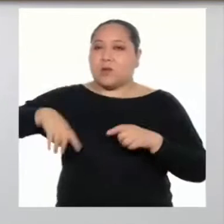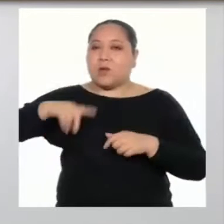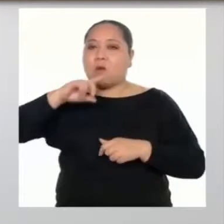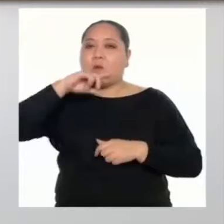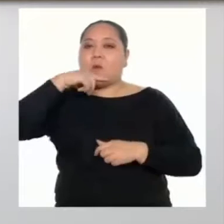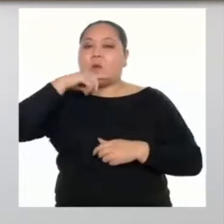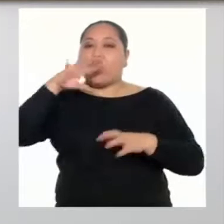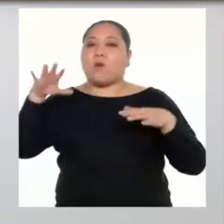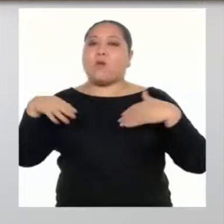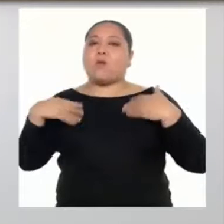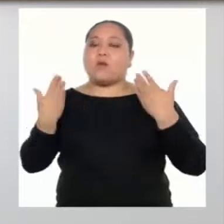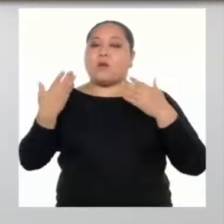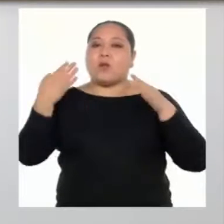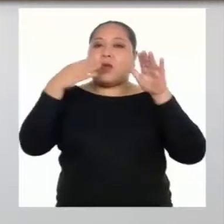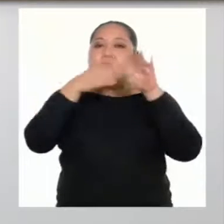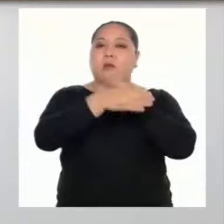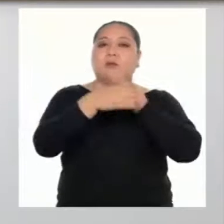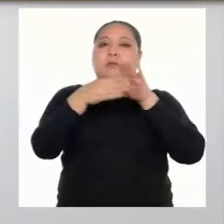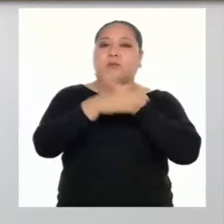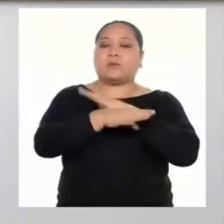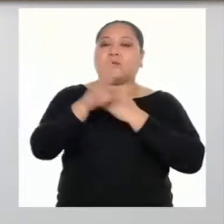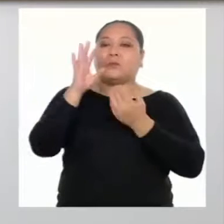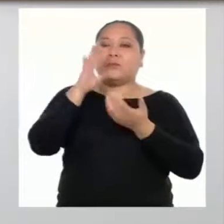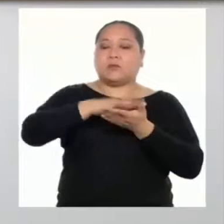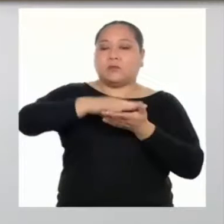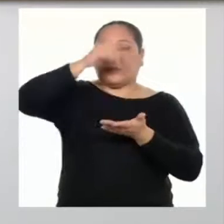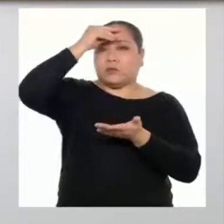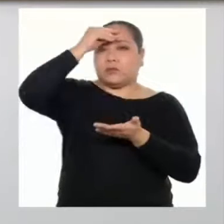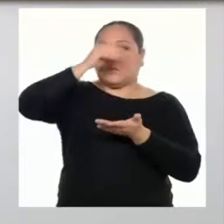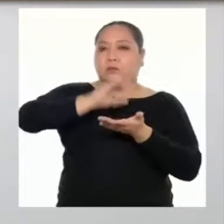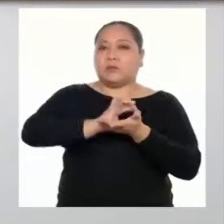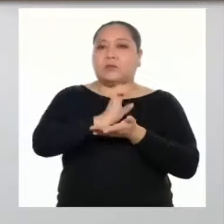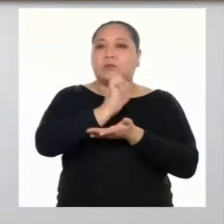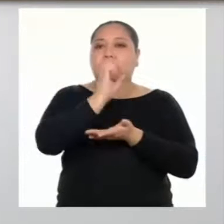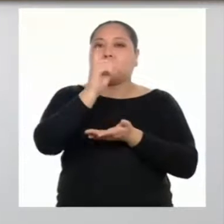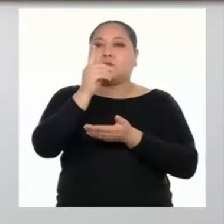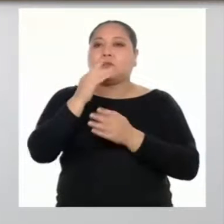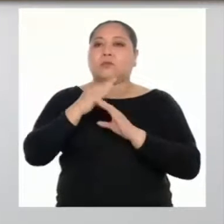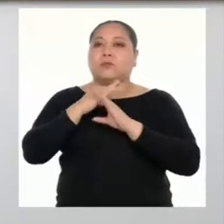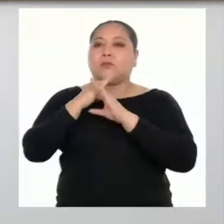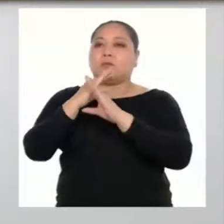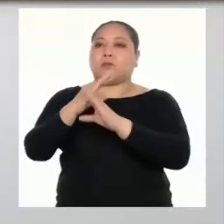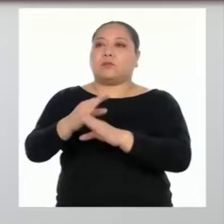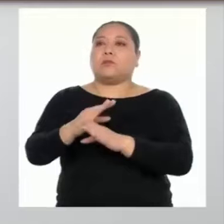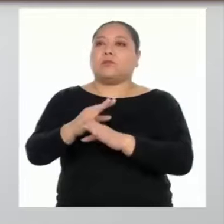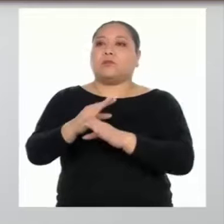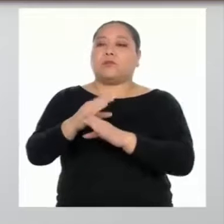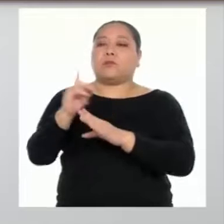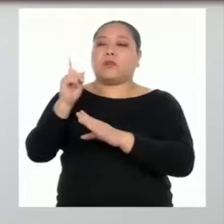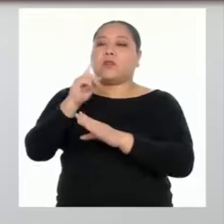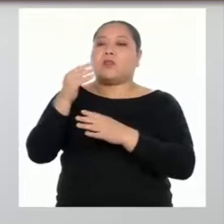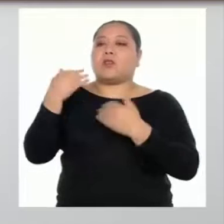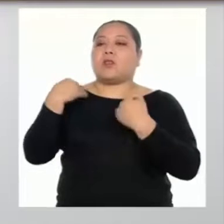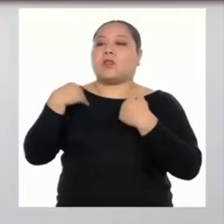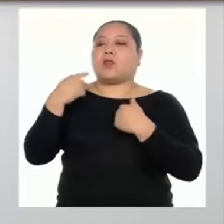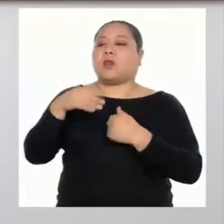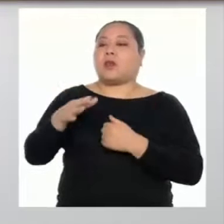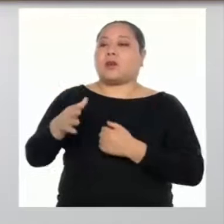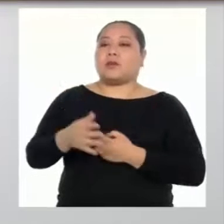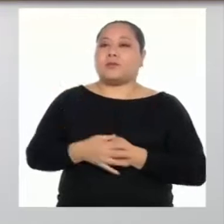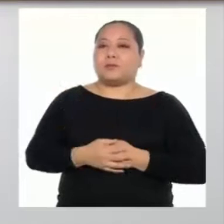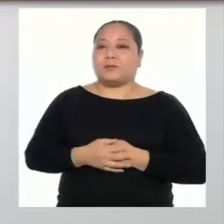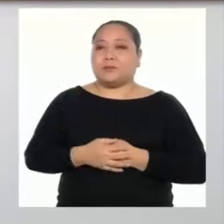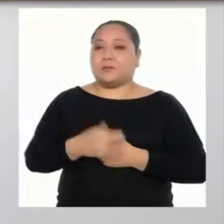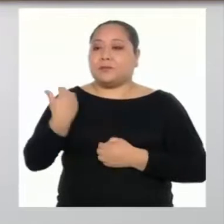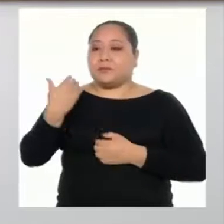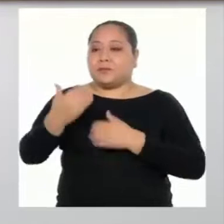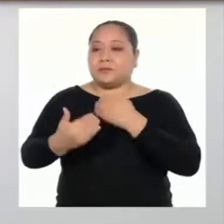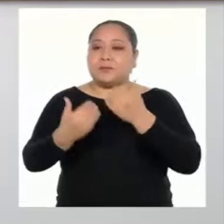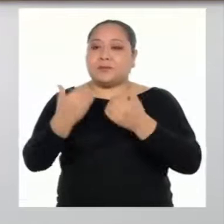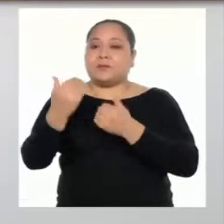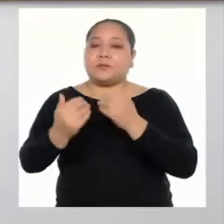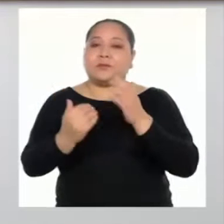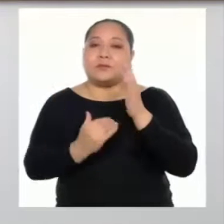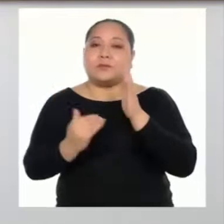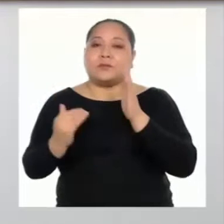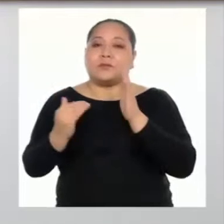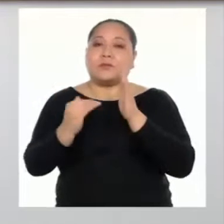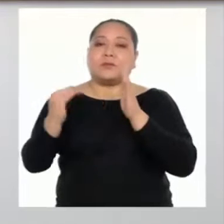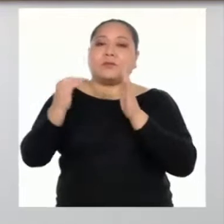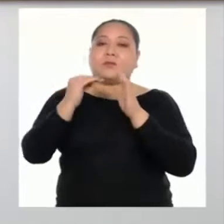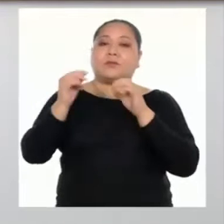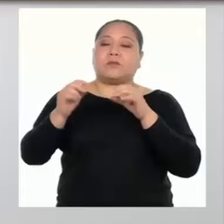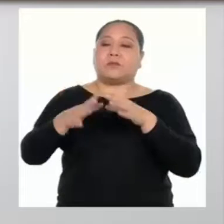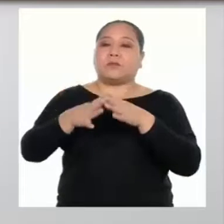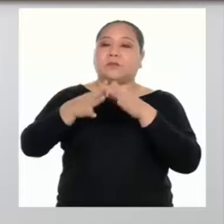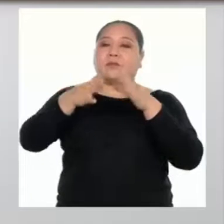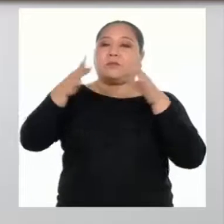mujeres pudieron acceder a una educación que les negaba el orden imperante. Con el tiempo y el